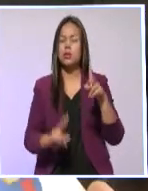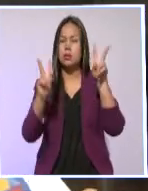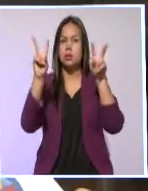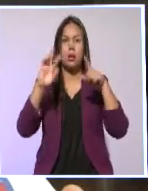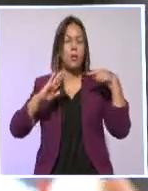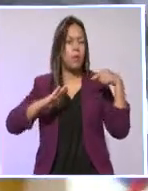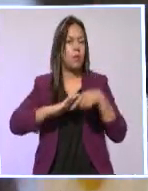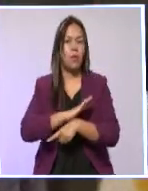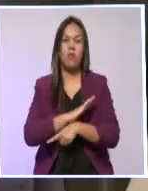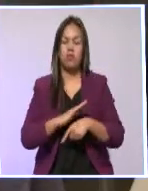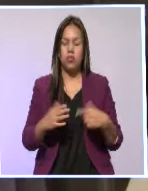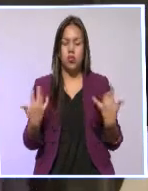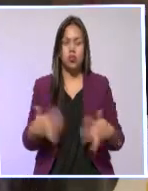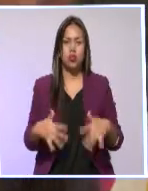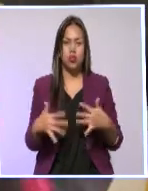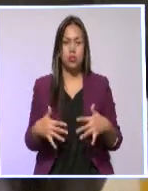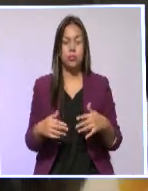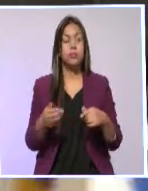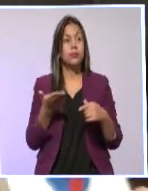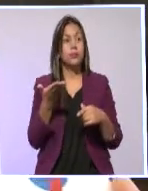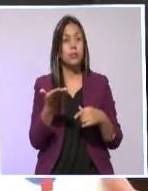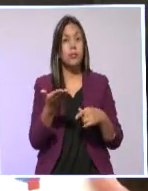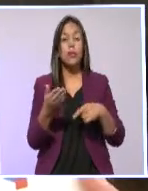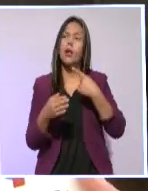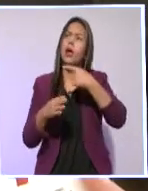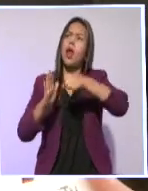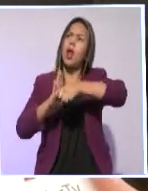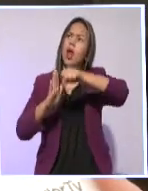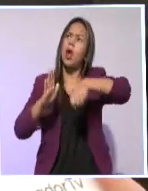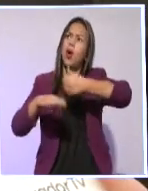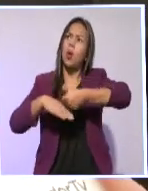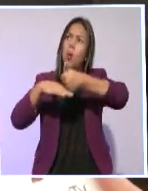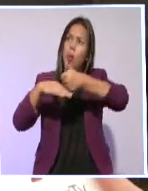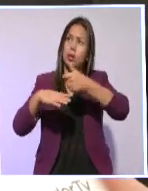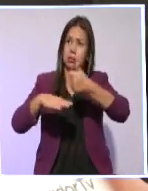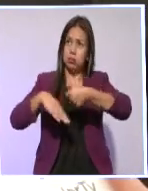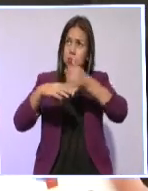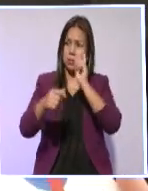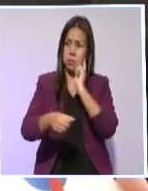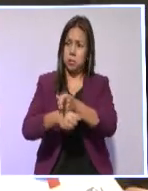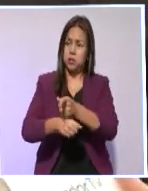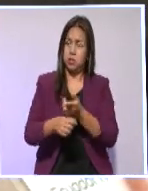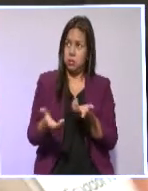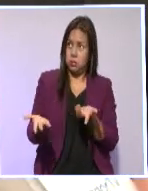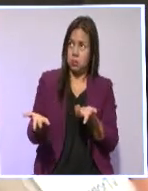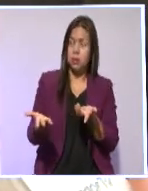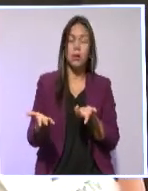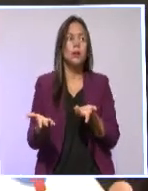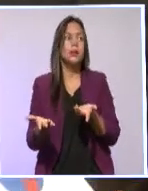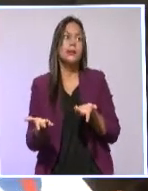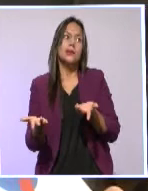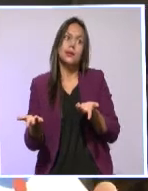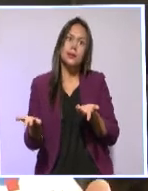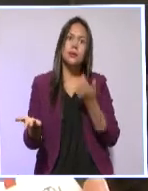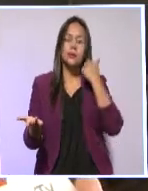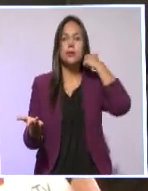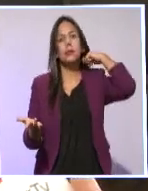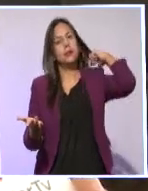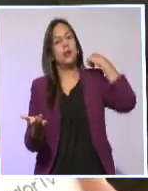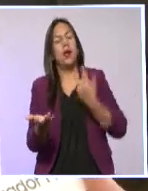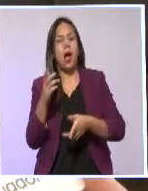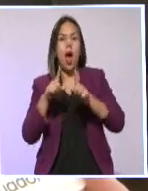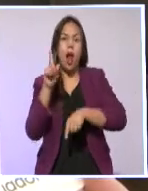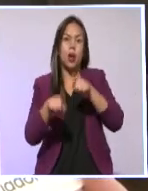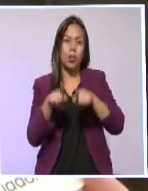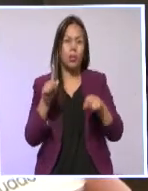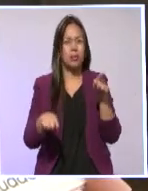profundo y complejo. ¿Se sigue imponiendo la decisión del juez? Hay algunos criterios, estamos revisando así brevemente, en el